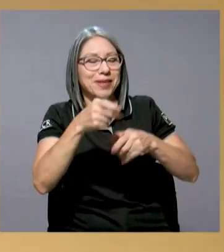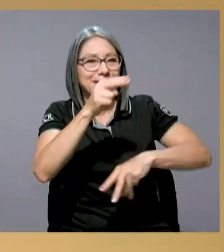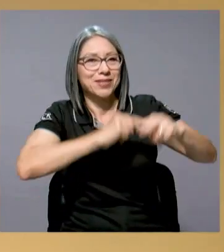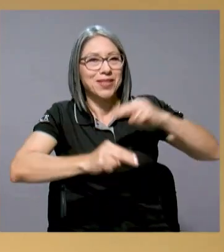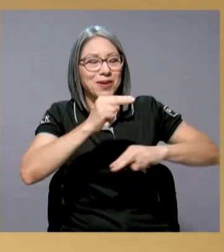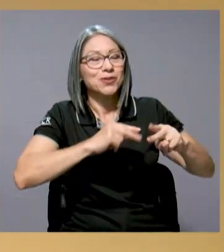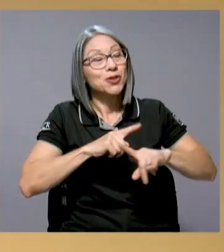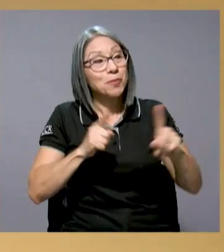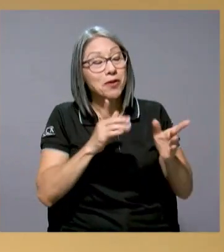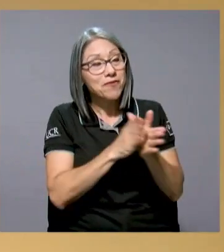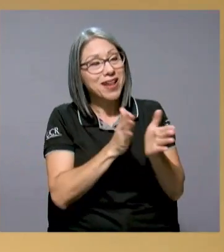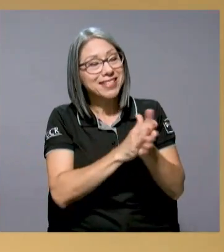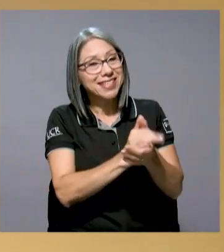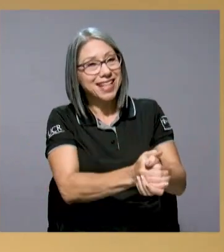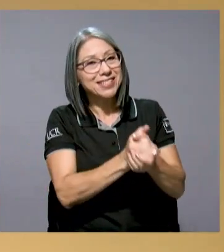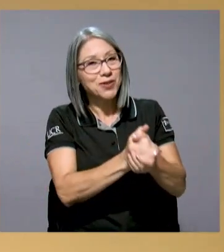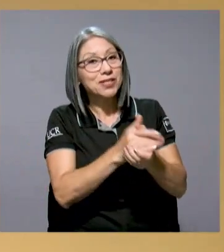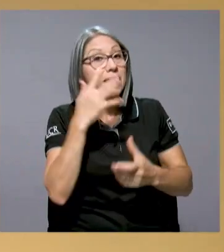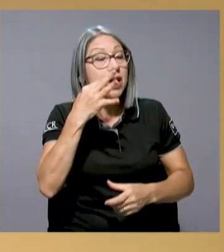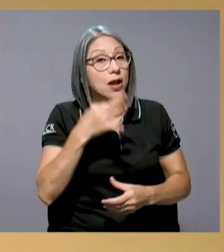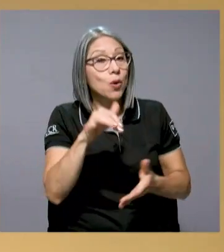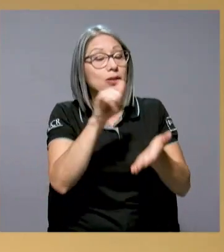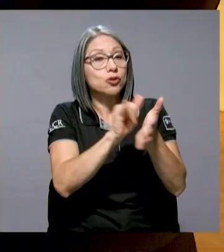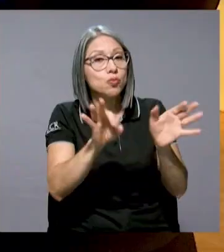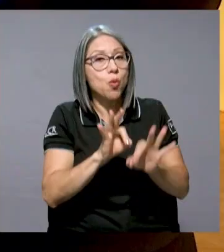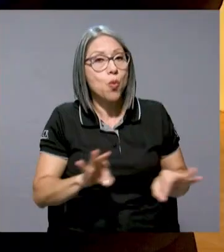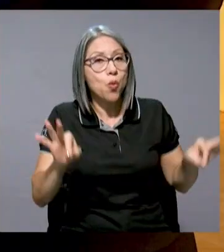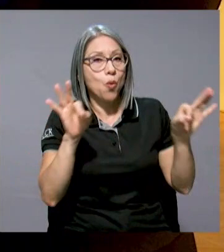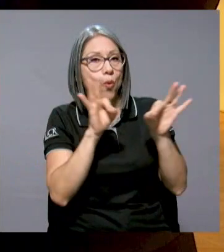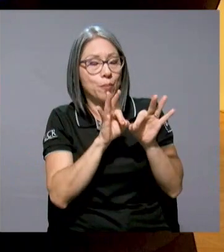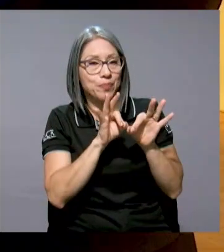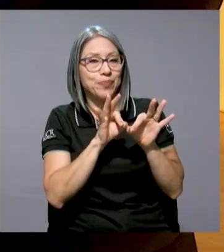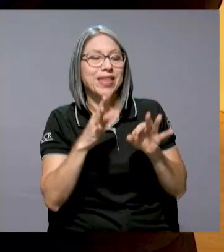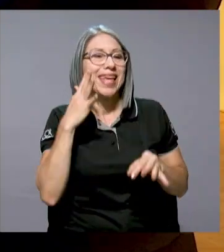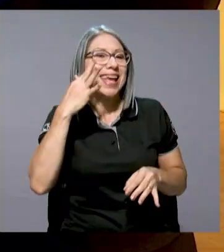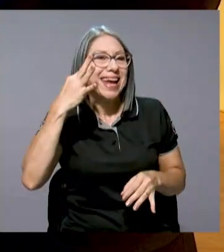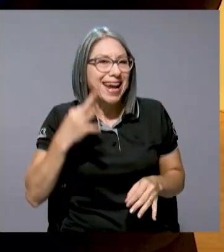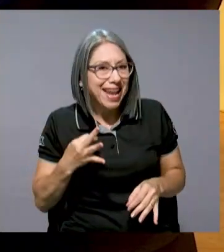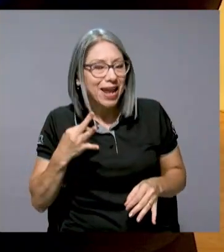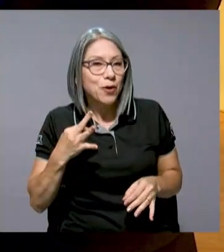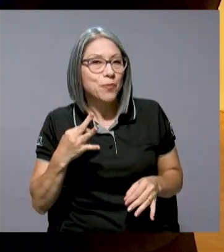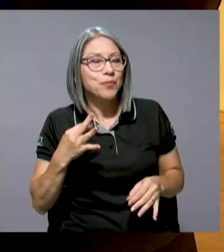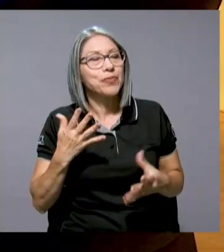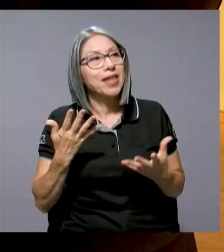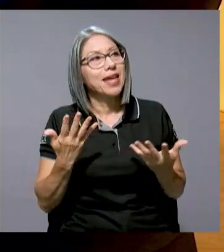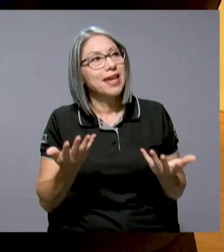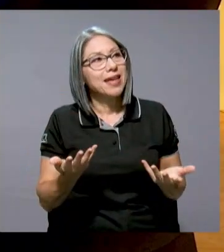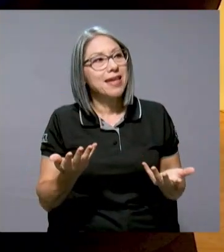Pero felicitaciones, yo creo que eso es muy importante, y creo que se crece